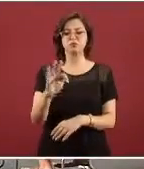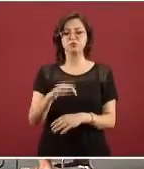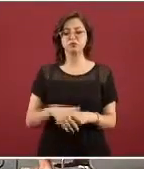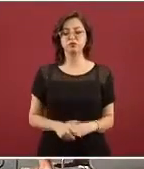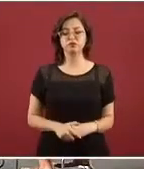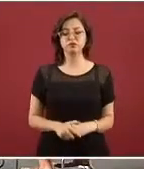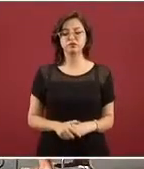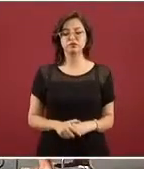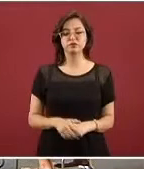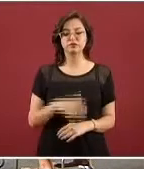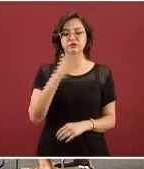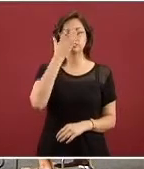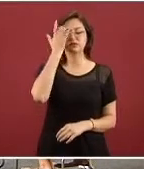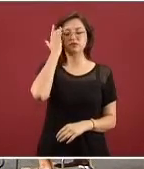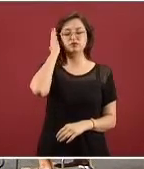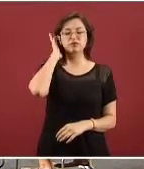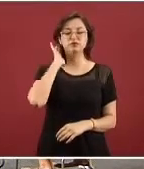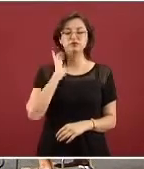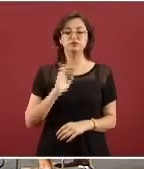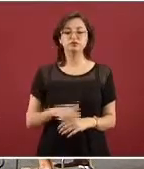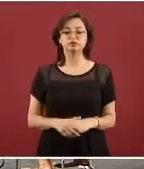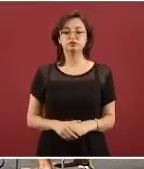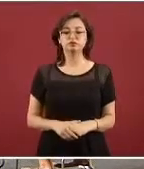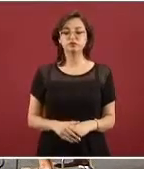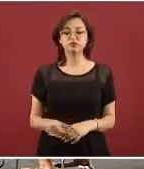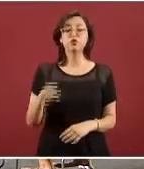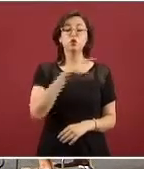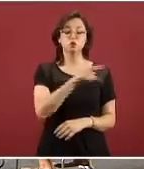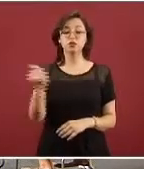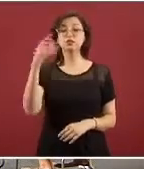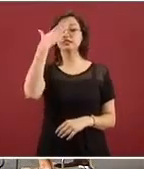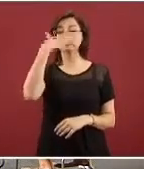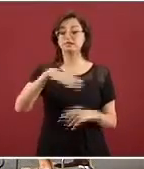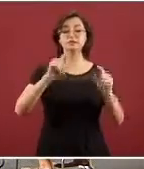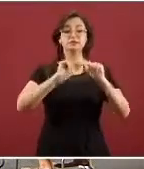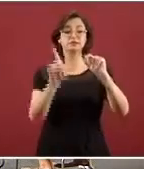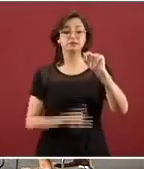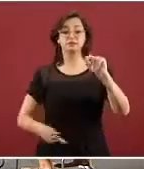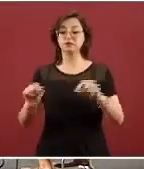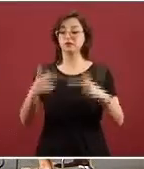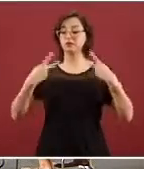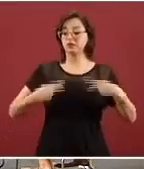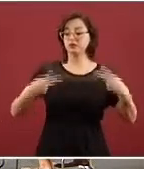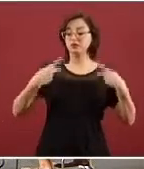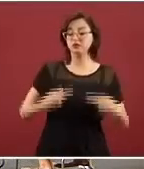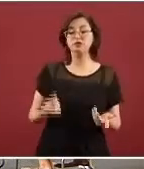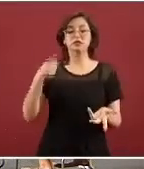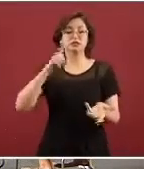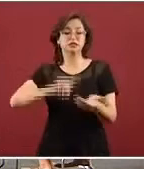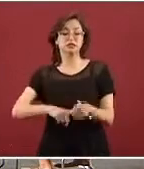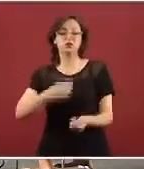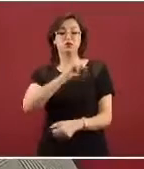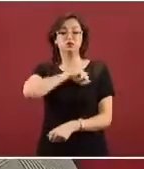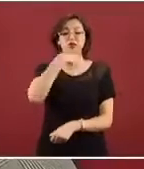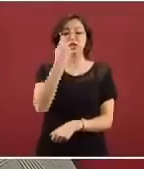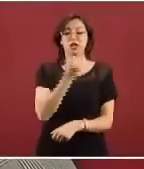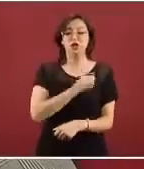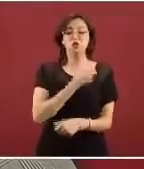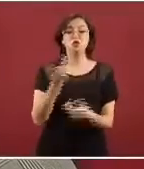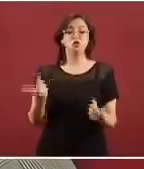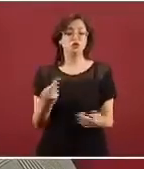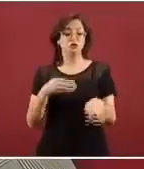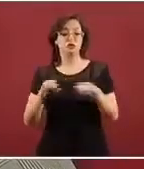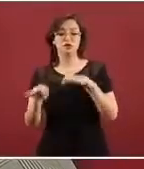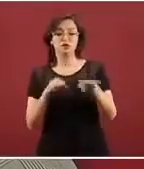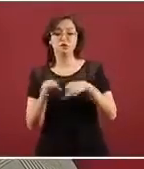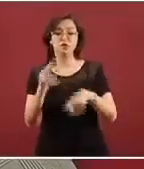Ustedes saben que contamos con un personal distribuido a lo largo de todo el país. Este personal, y estoy hablando no